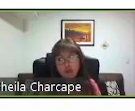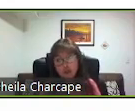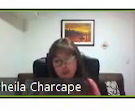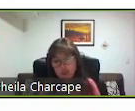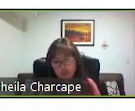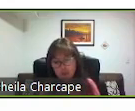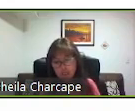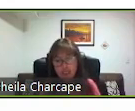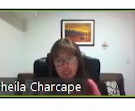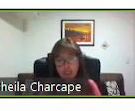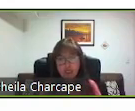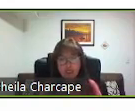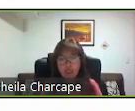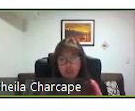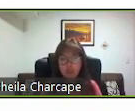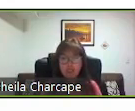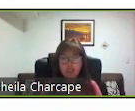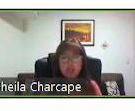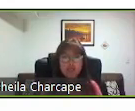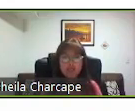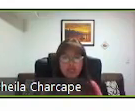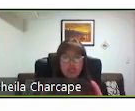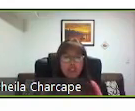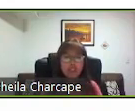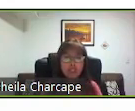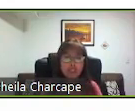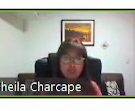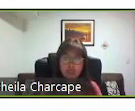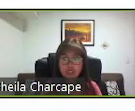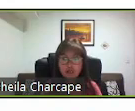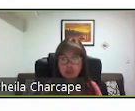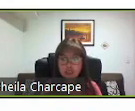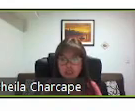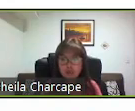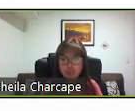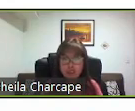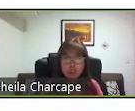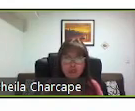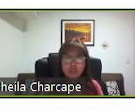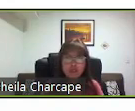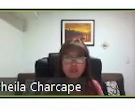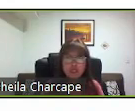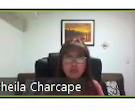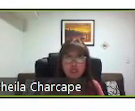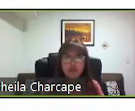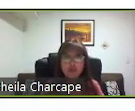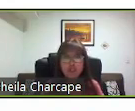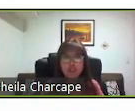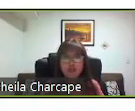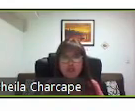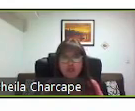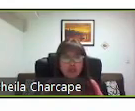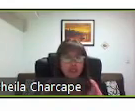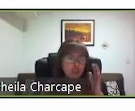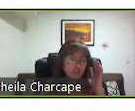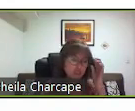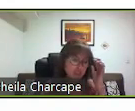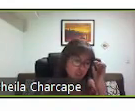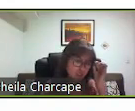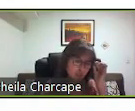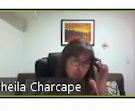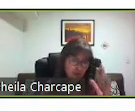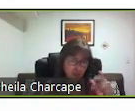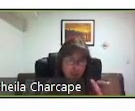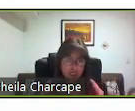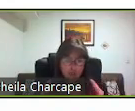autoagresiva o inclusive llegan a mencionar las ideas suicidas, ¿no? Imagínense que un niño diga me quiero matar o